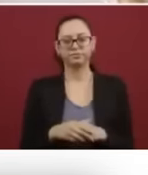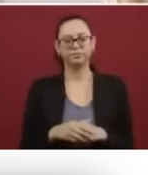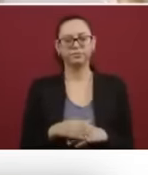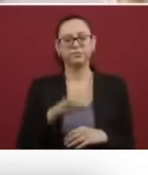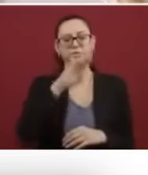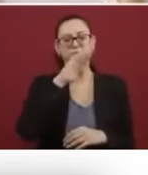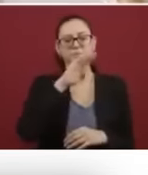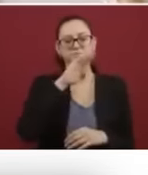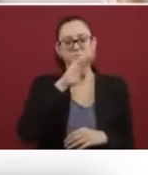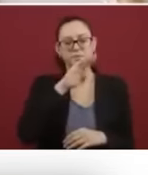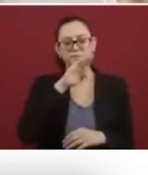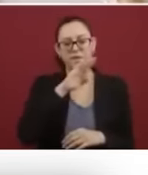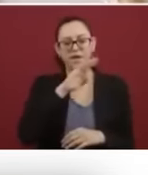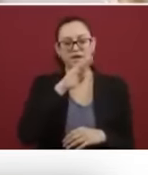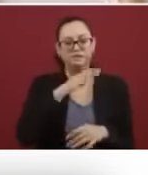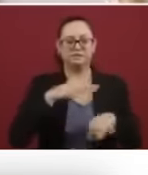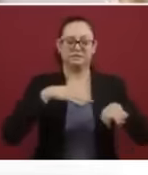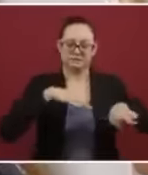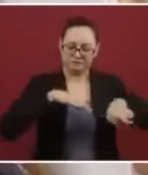son obreras,